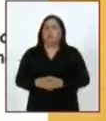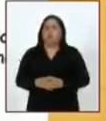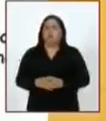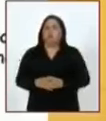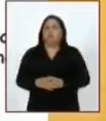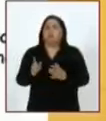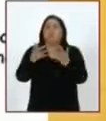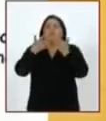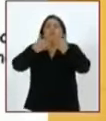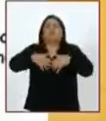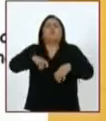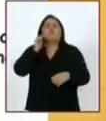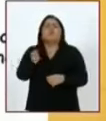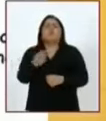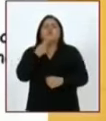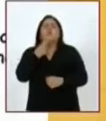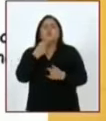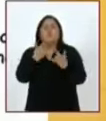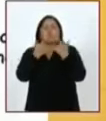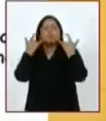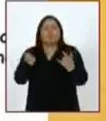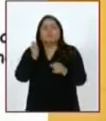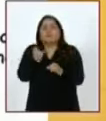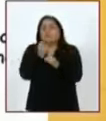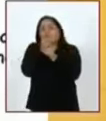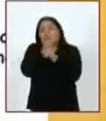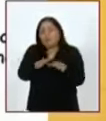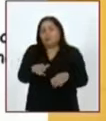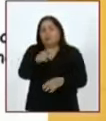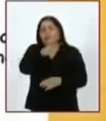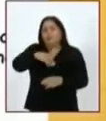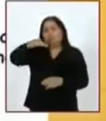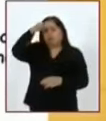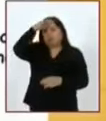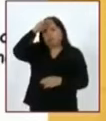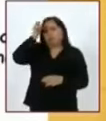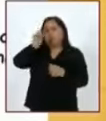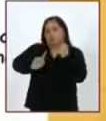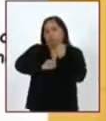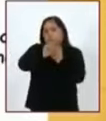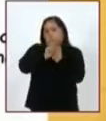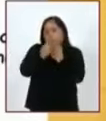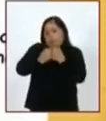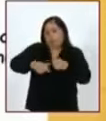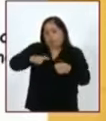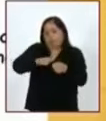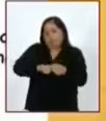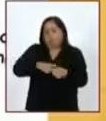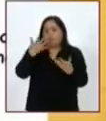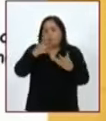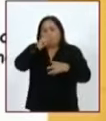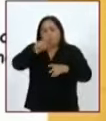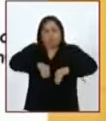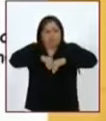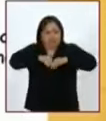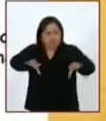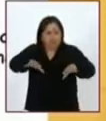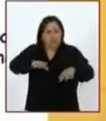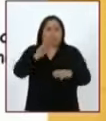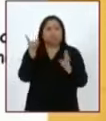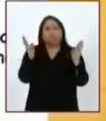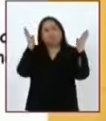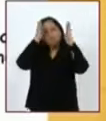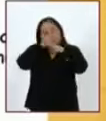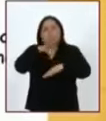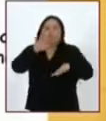La función de la historieta es informar, reflejar una problemática social, hacer publicidad, entretener